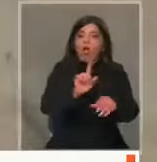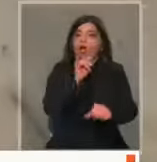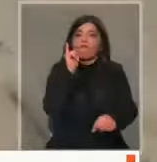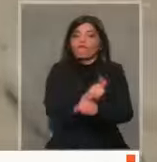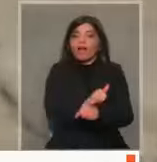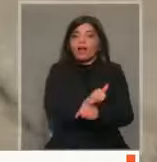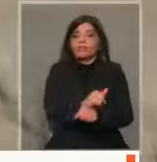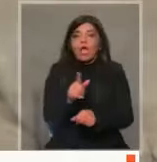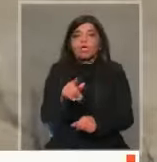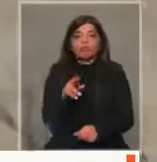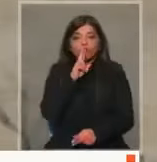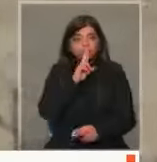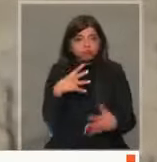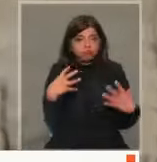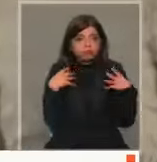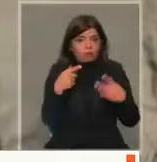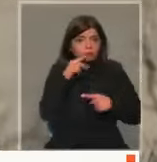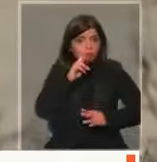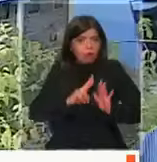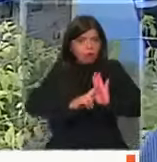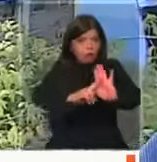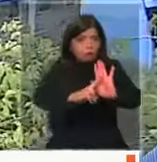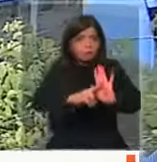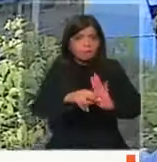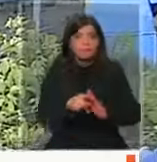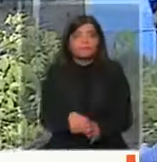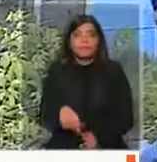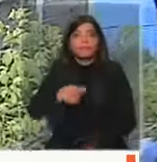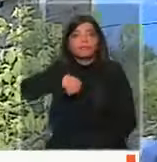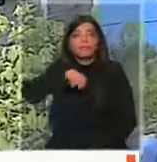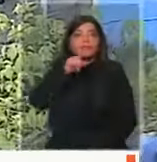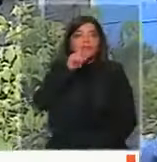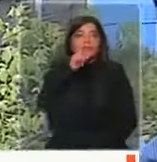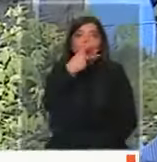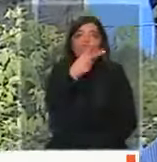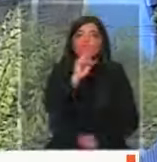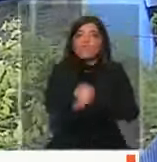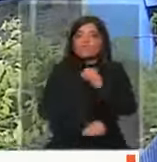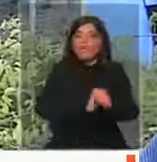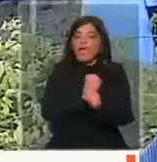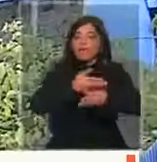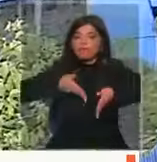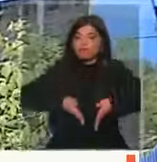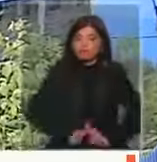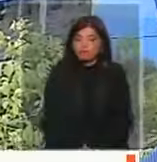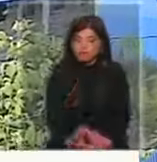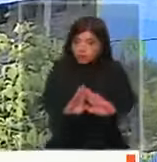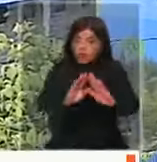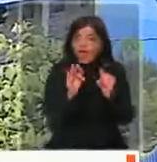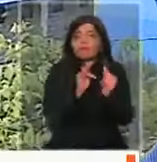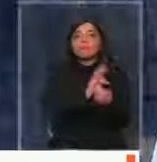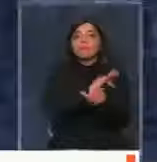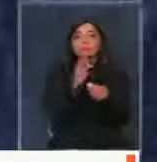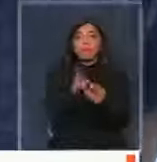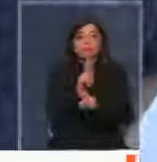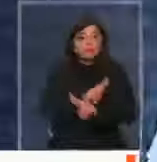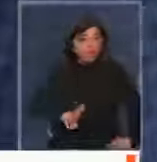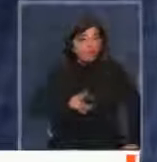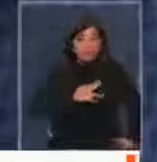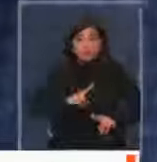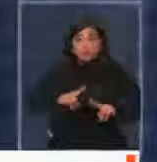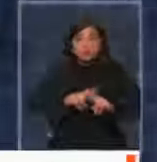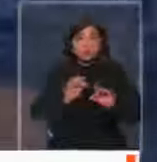está dispuesto a responder las acusaciones. Que tenemos casi 20 años de vida como fundación y tenemos la tranquilidad de que lo estamos haciendo bien.